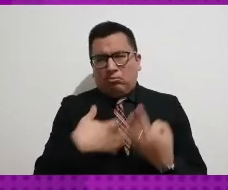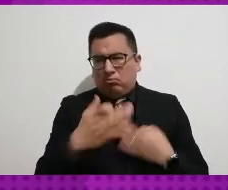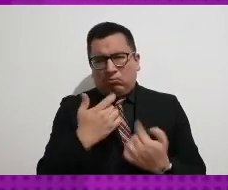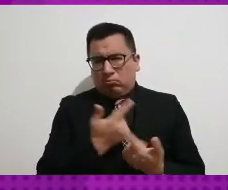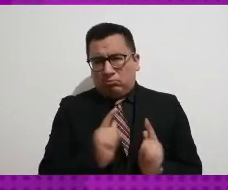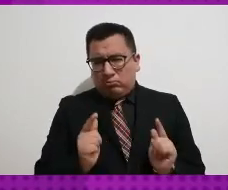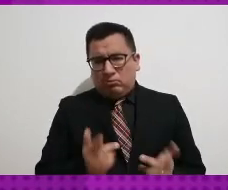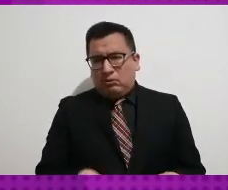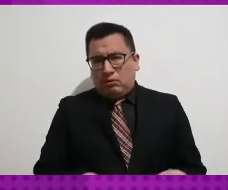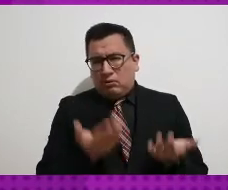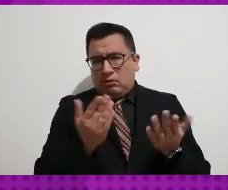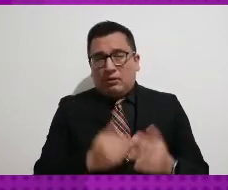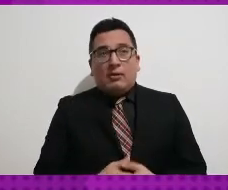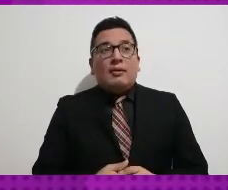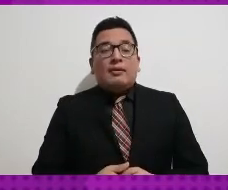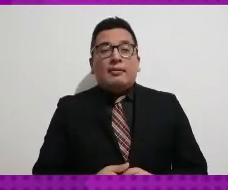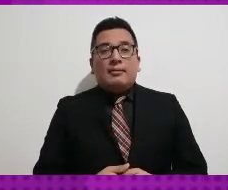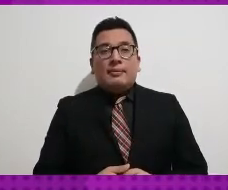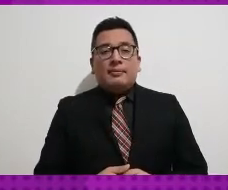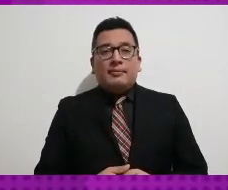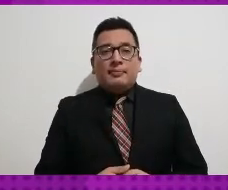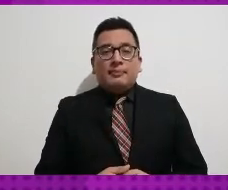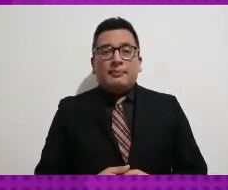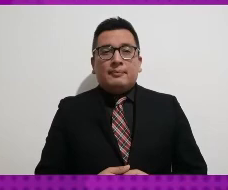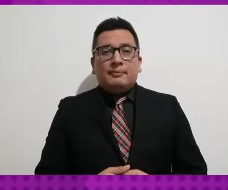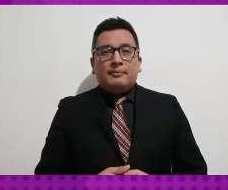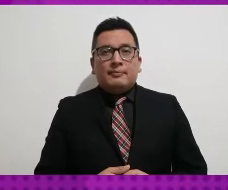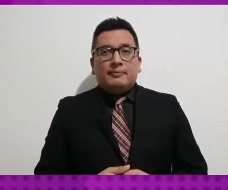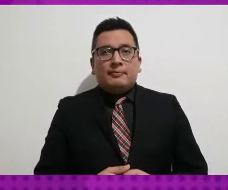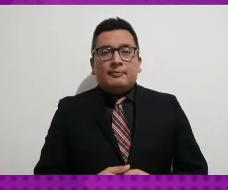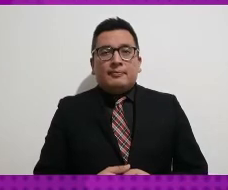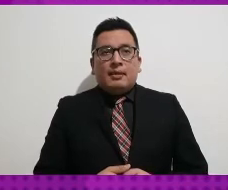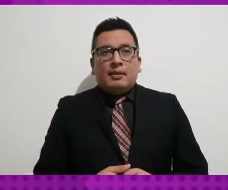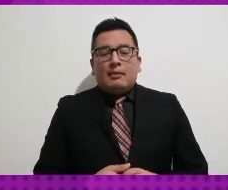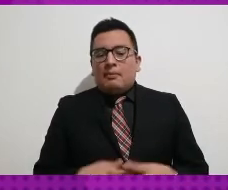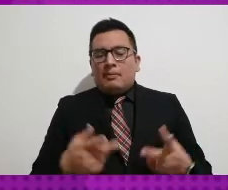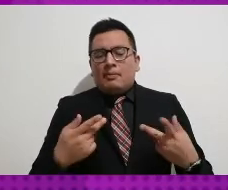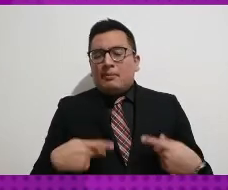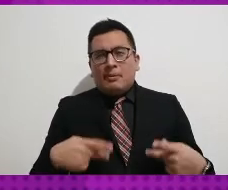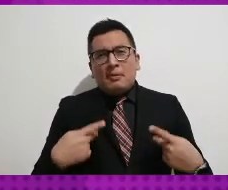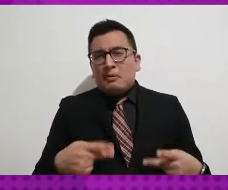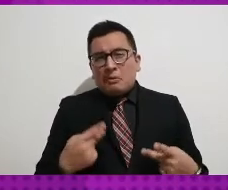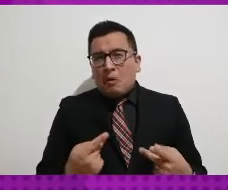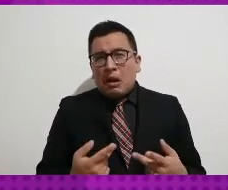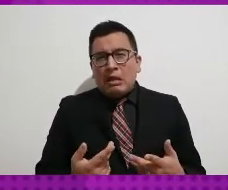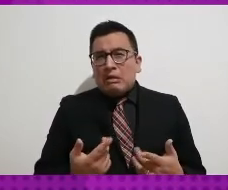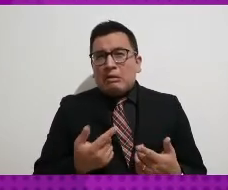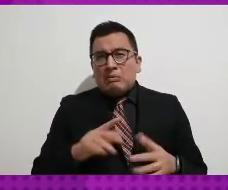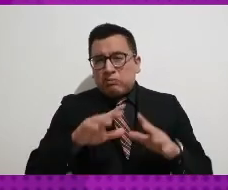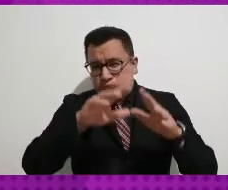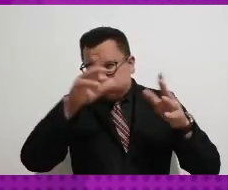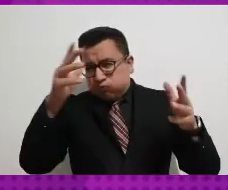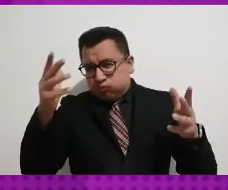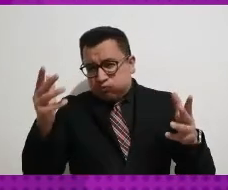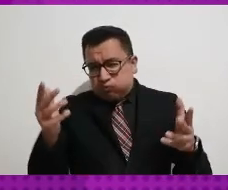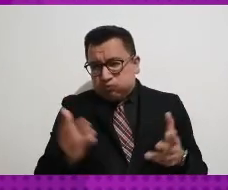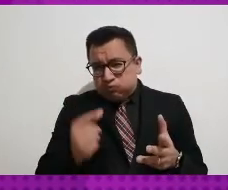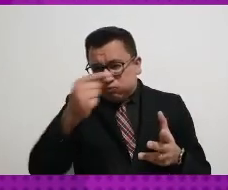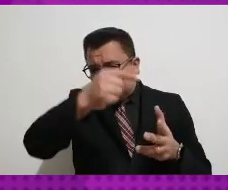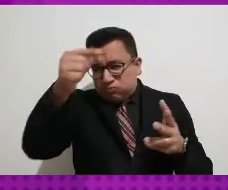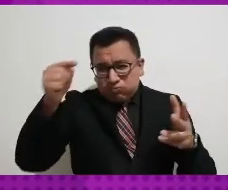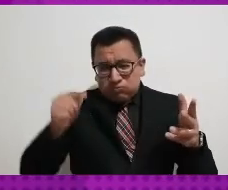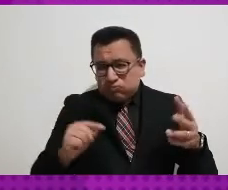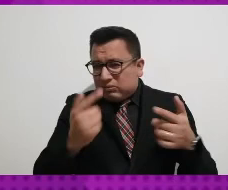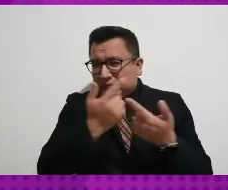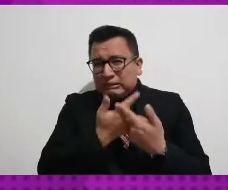ciudadano, y voy a ser más aventurado si me lo permites, consejera. Cualquier ciudadano de cualquier país del globo terráqueo puede solicitar